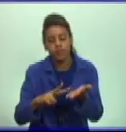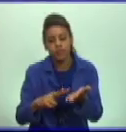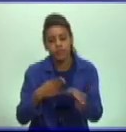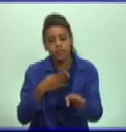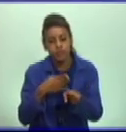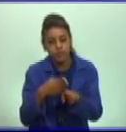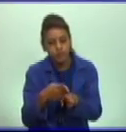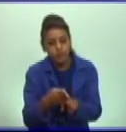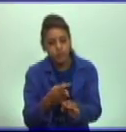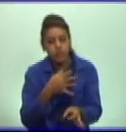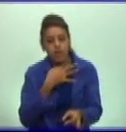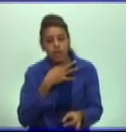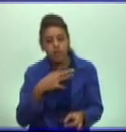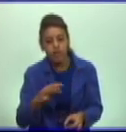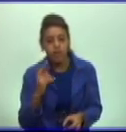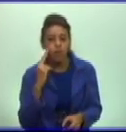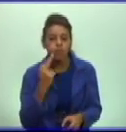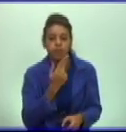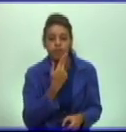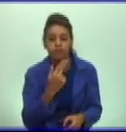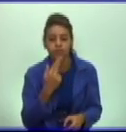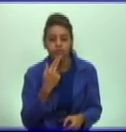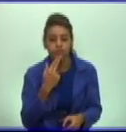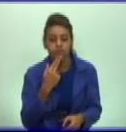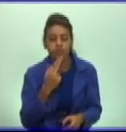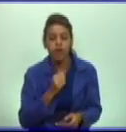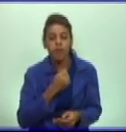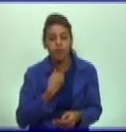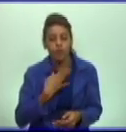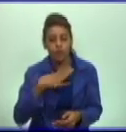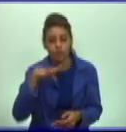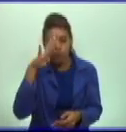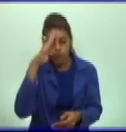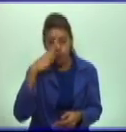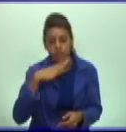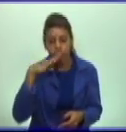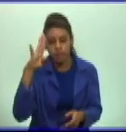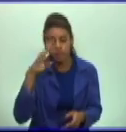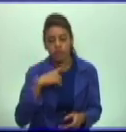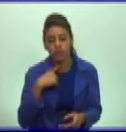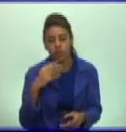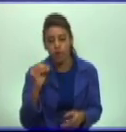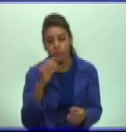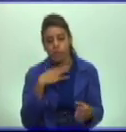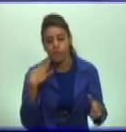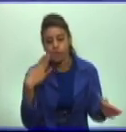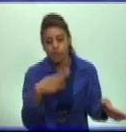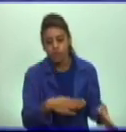patria o muerte, morir o vencer. Cuba soy yo, eres tú y también eres.